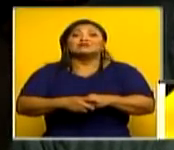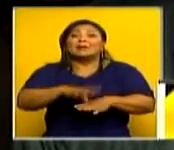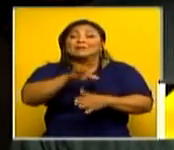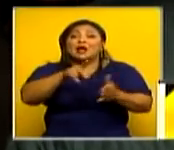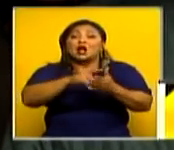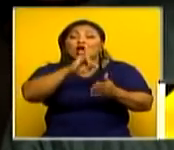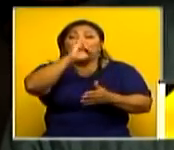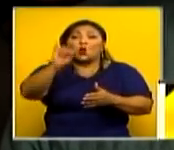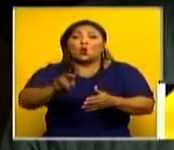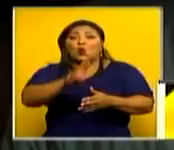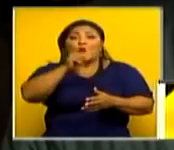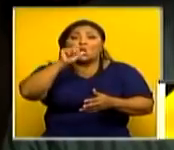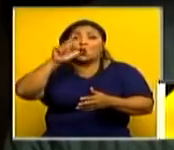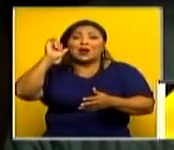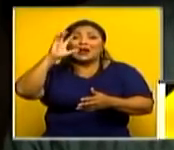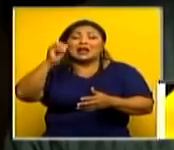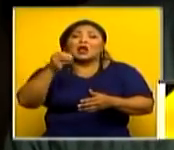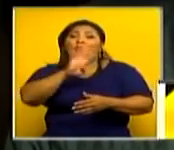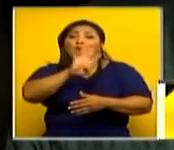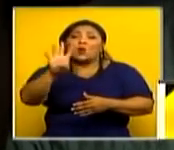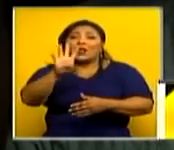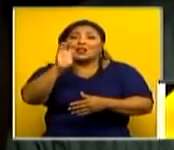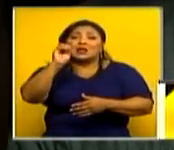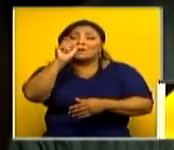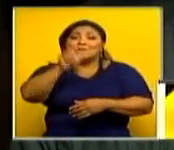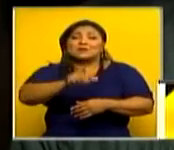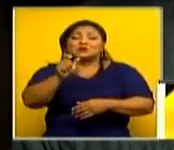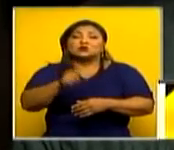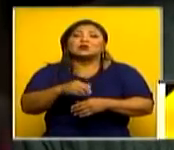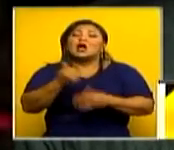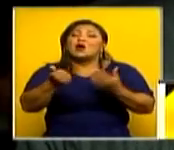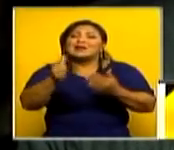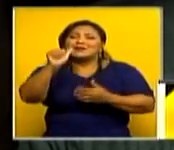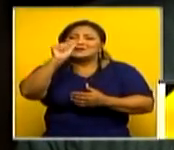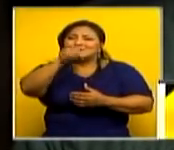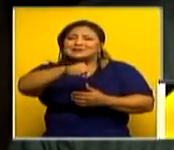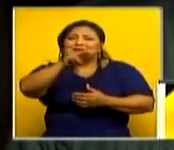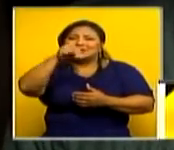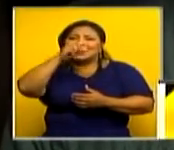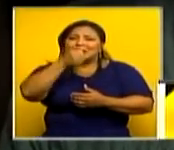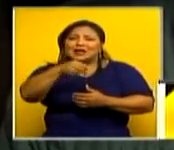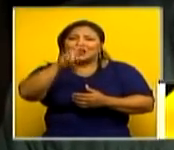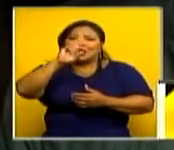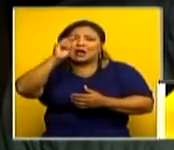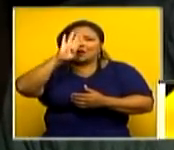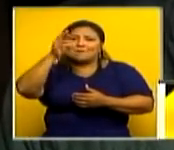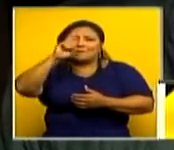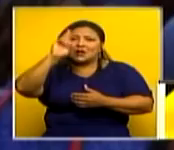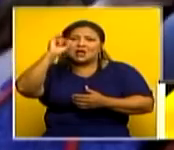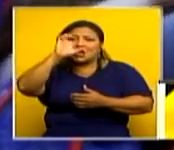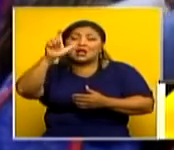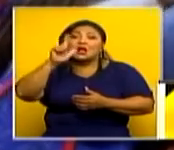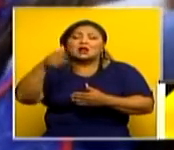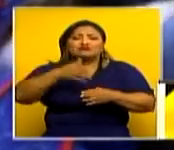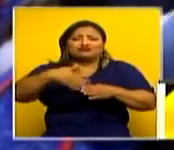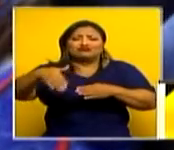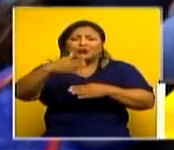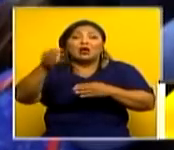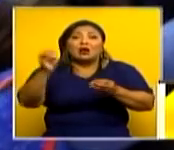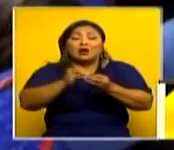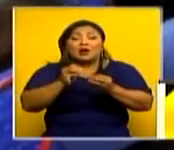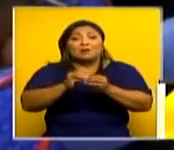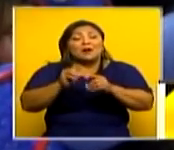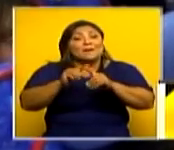Andrade tenemos alrededor de 40 personas, en San Gabriel tenemos alrededor de 60 personas donde se harán los recorridos. Por su parte,